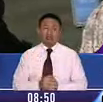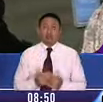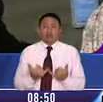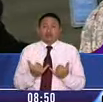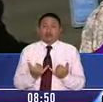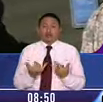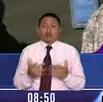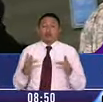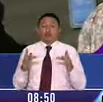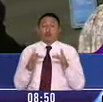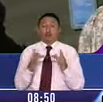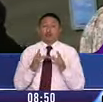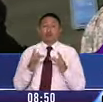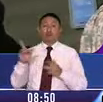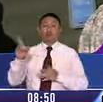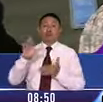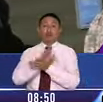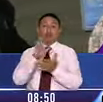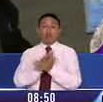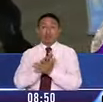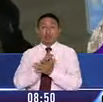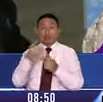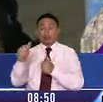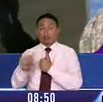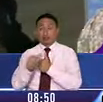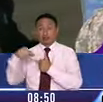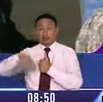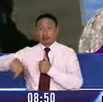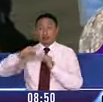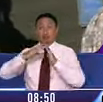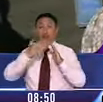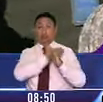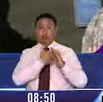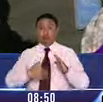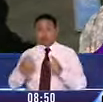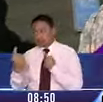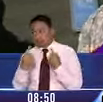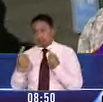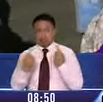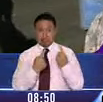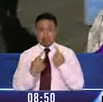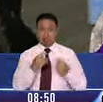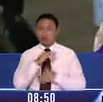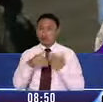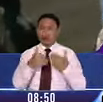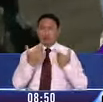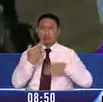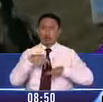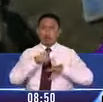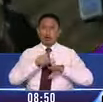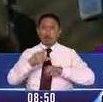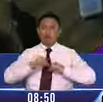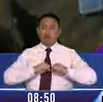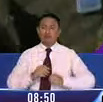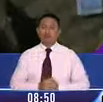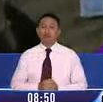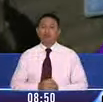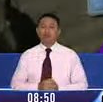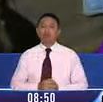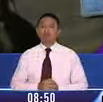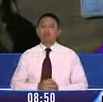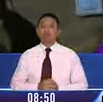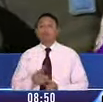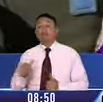un contacto directo con las instituciones educativas cercanas a las inmediaciones del centro histórico y todas están trabajando de manera normal. En torno a la